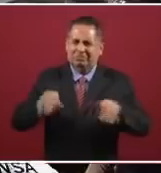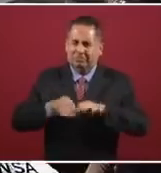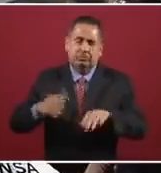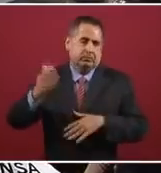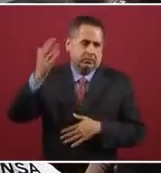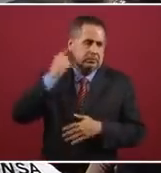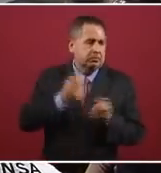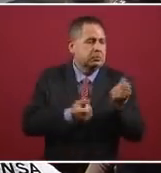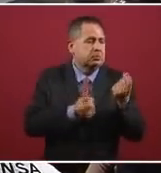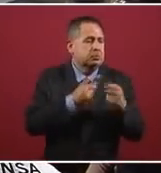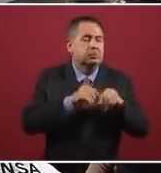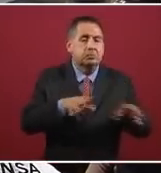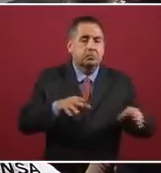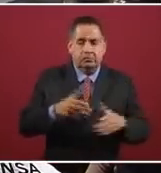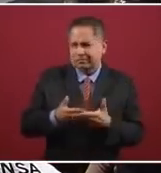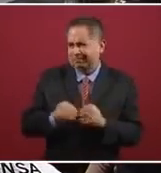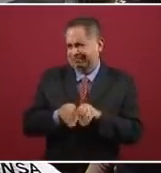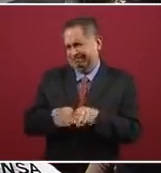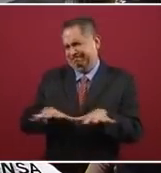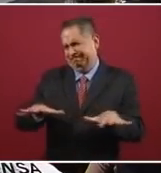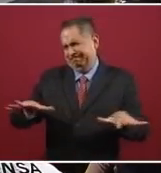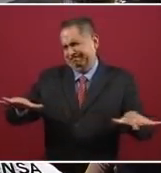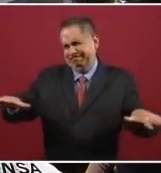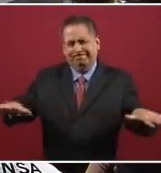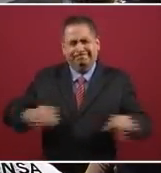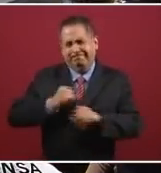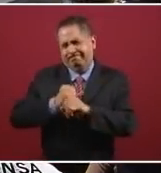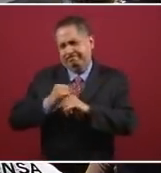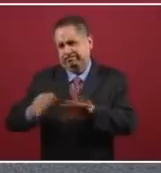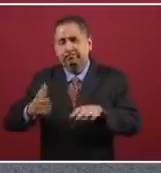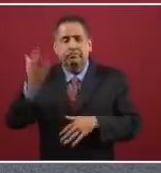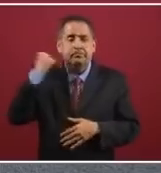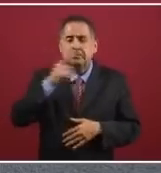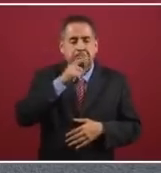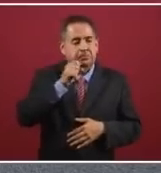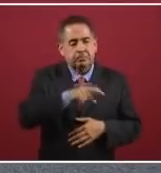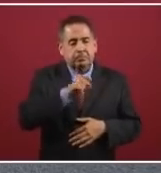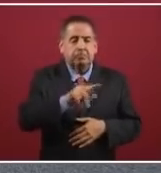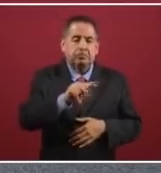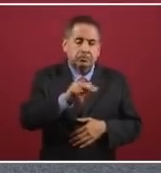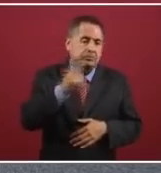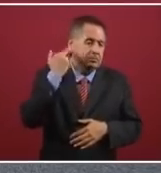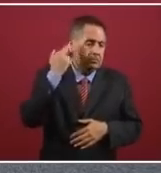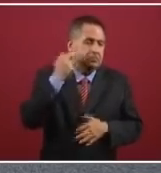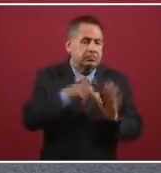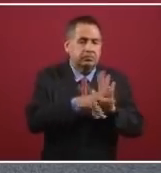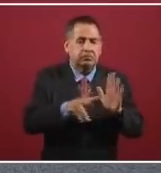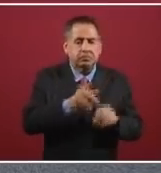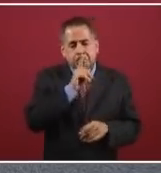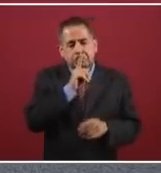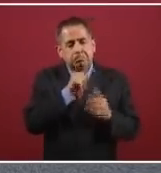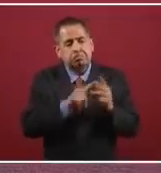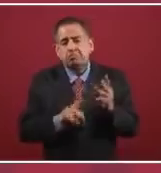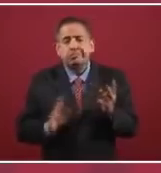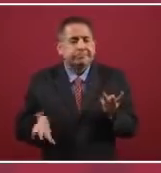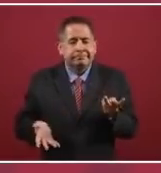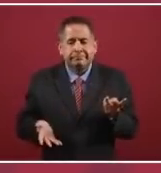anteriormente. Y solo los medios convencionales, y eran